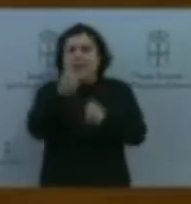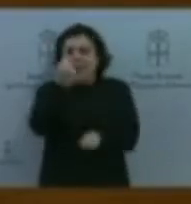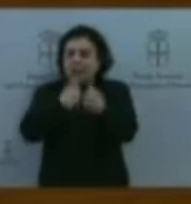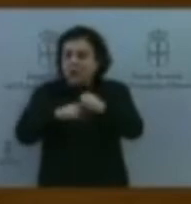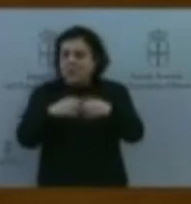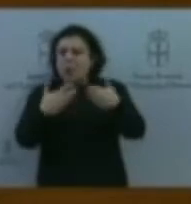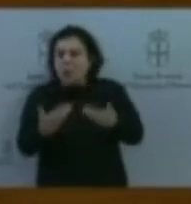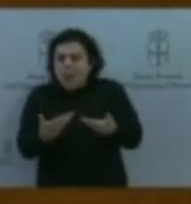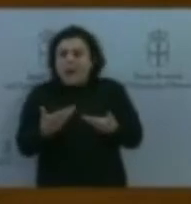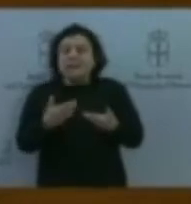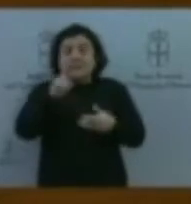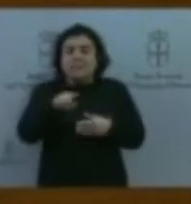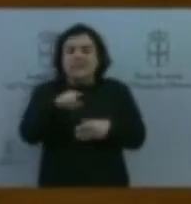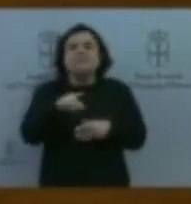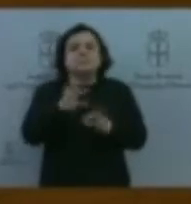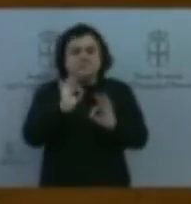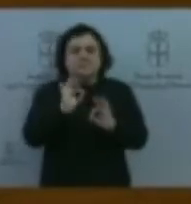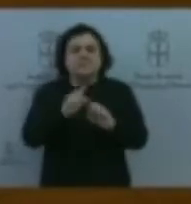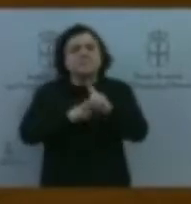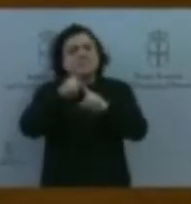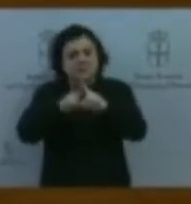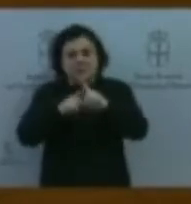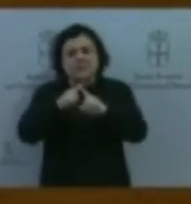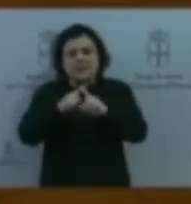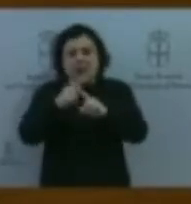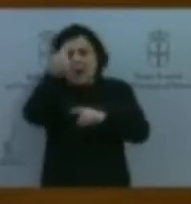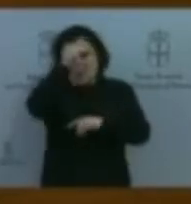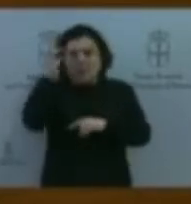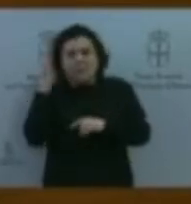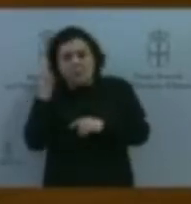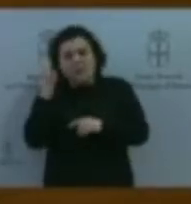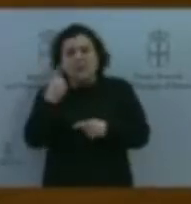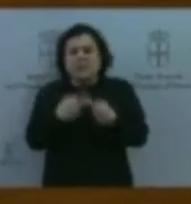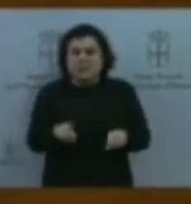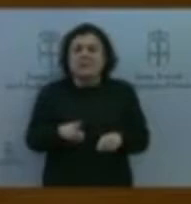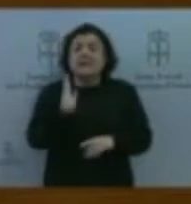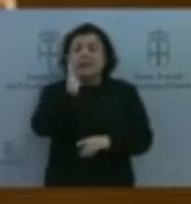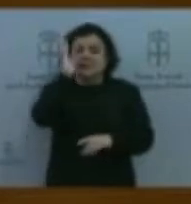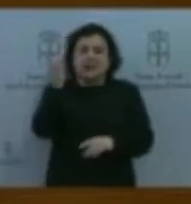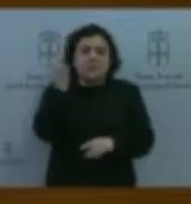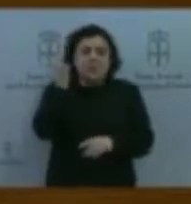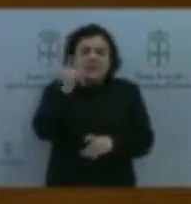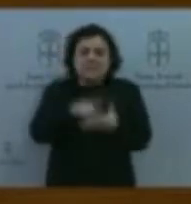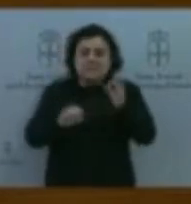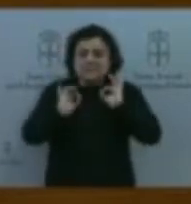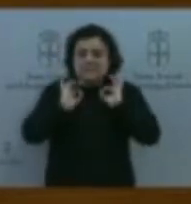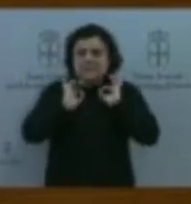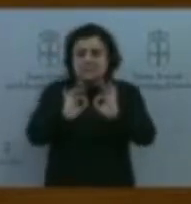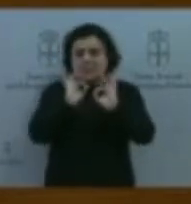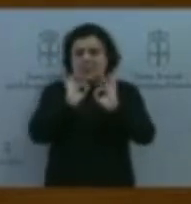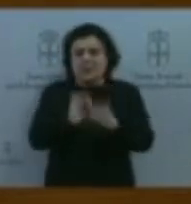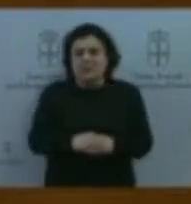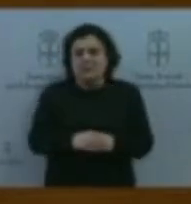género, que haya afectado especialmente a las mujeres asturianas y que haya afectado especialmente a las mujeres trabajadoras asturianas? Bueno,